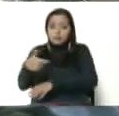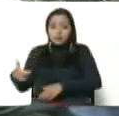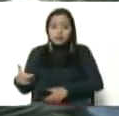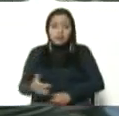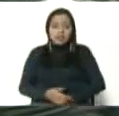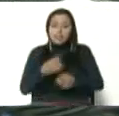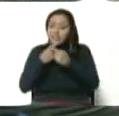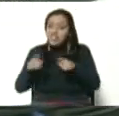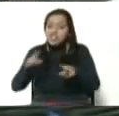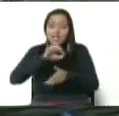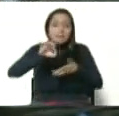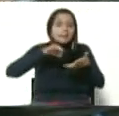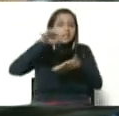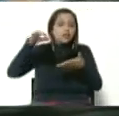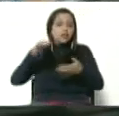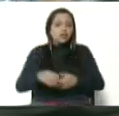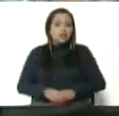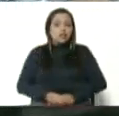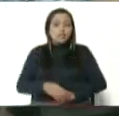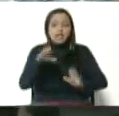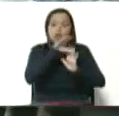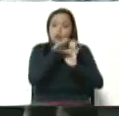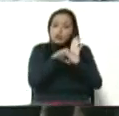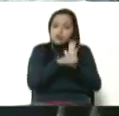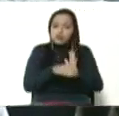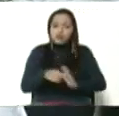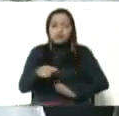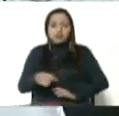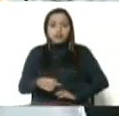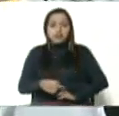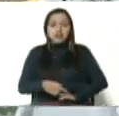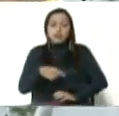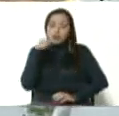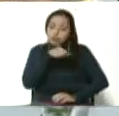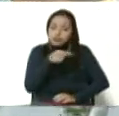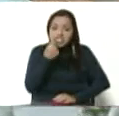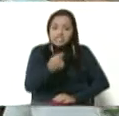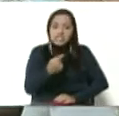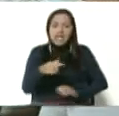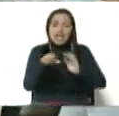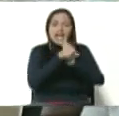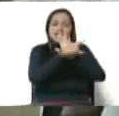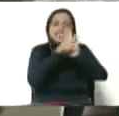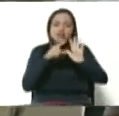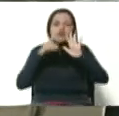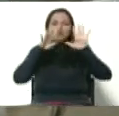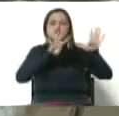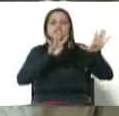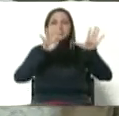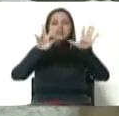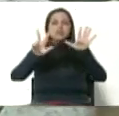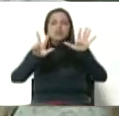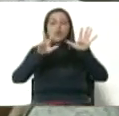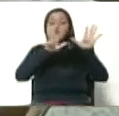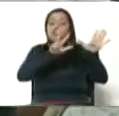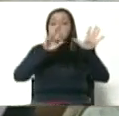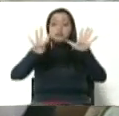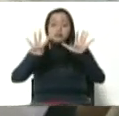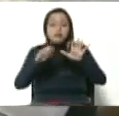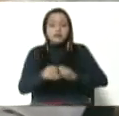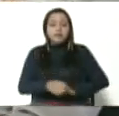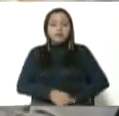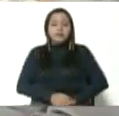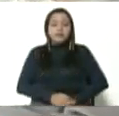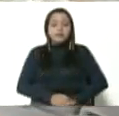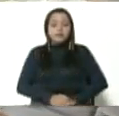al espíritu del constituyente cuando señaló en el artículo 89. Y por otra parte, tenemos